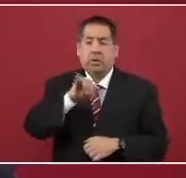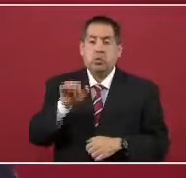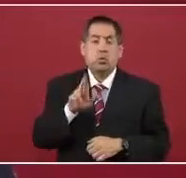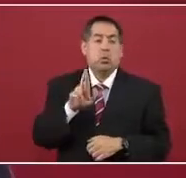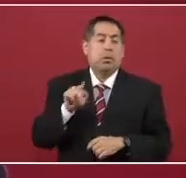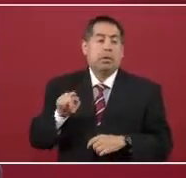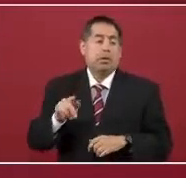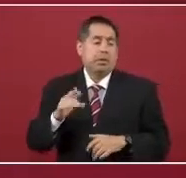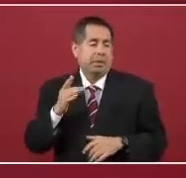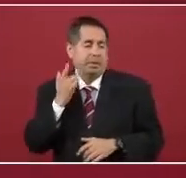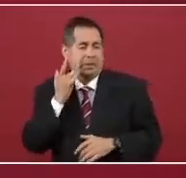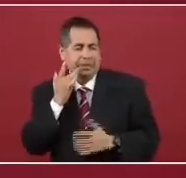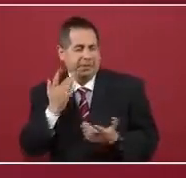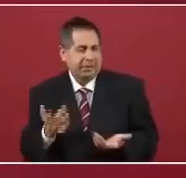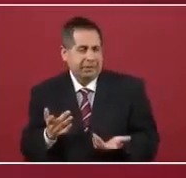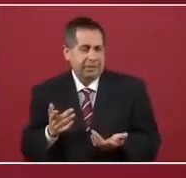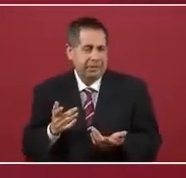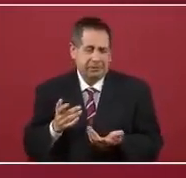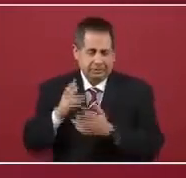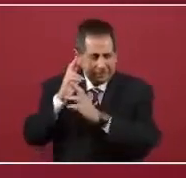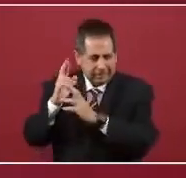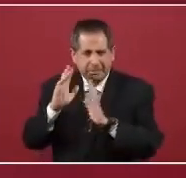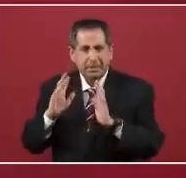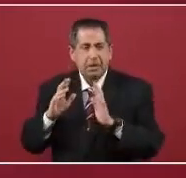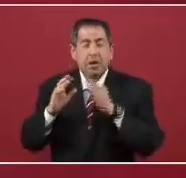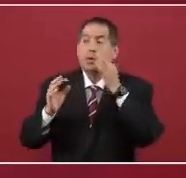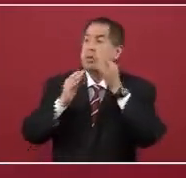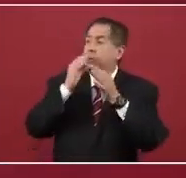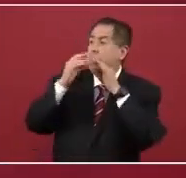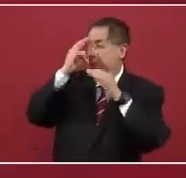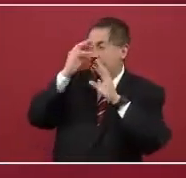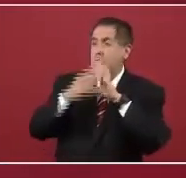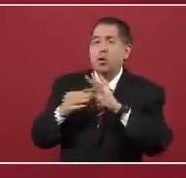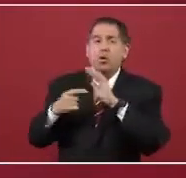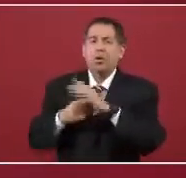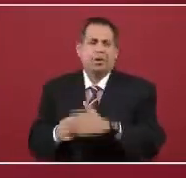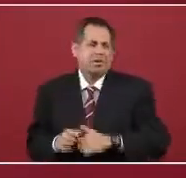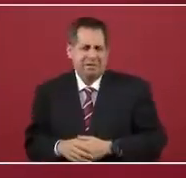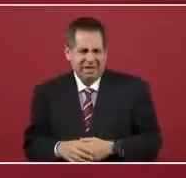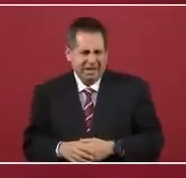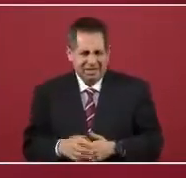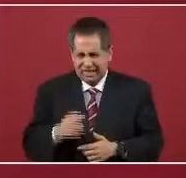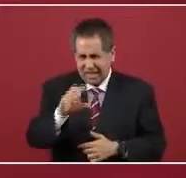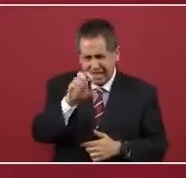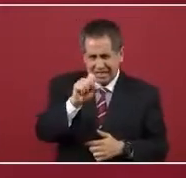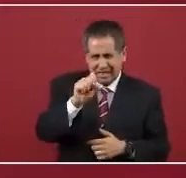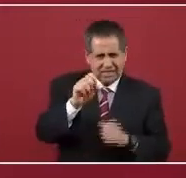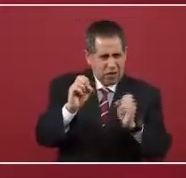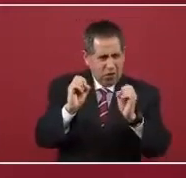y supuestamente a promover a México. 60 oficinas